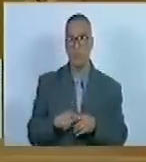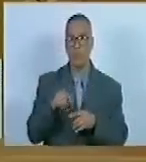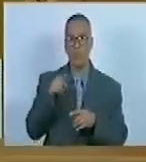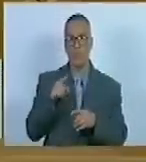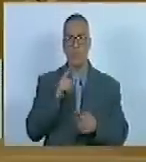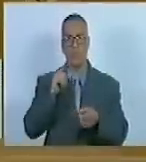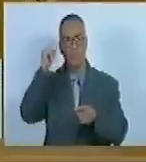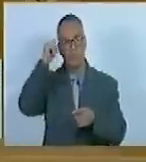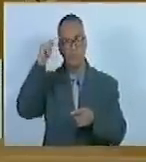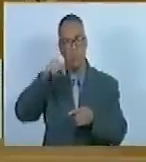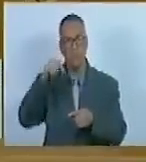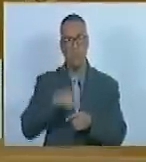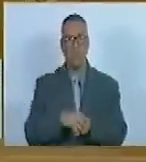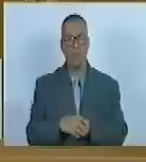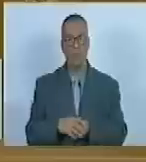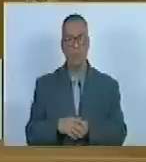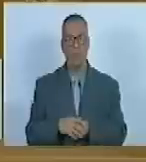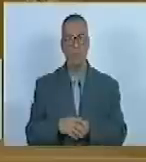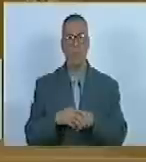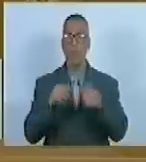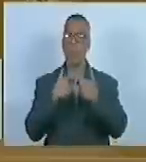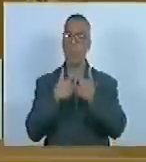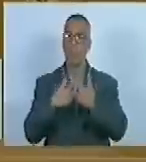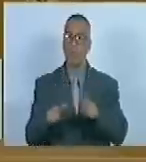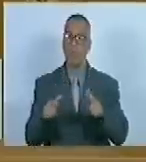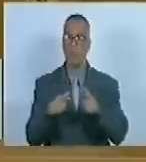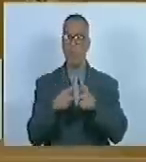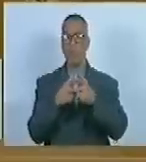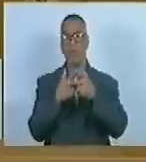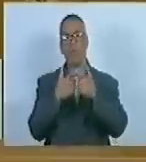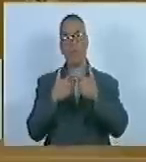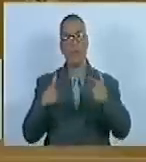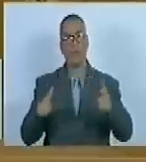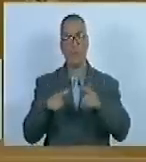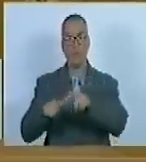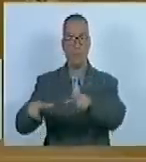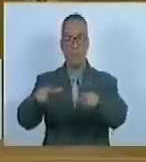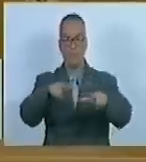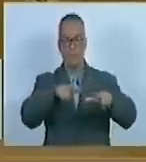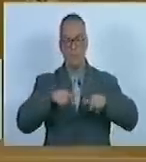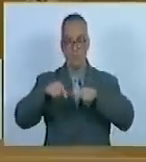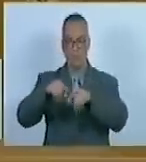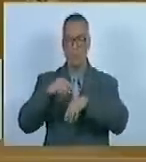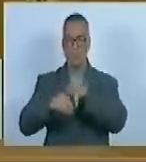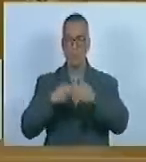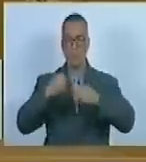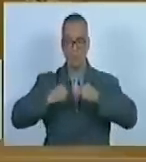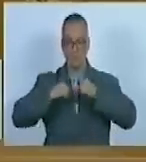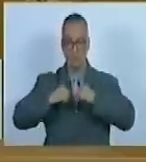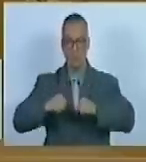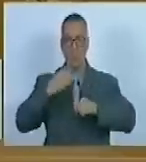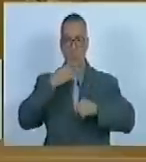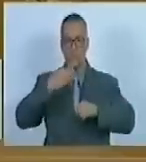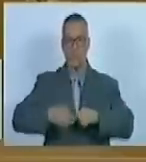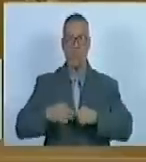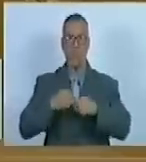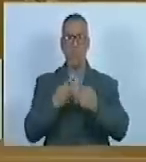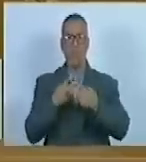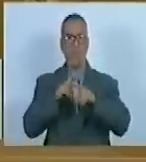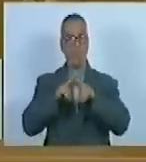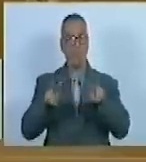que hoy estamos libres, independientes, soberanos, con seguridad y en